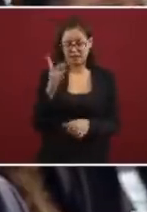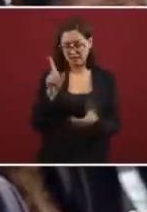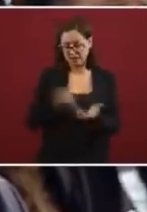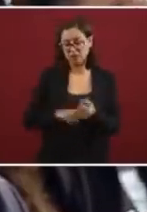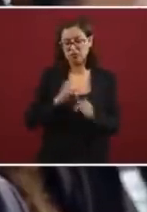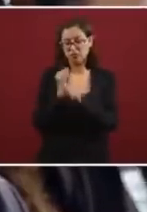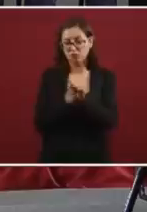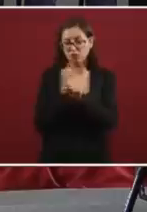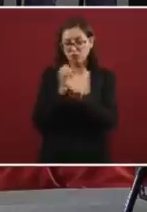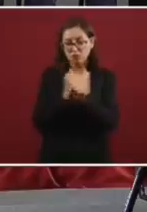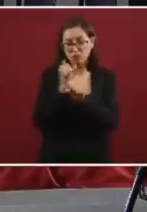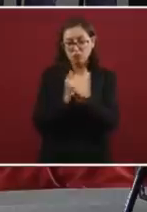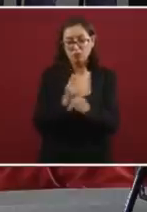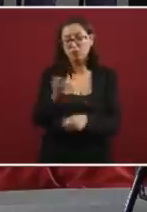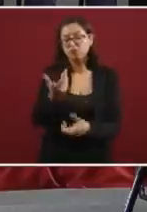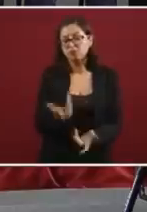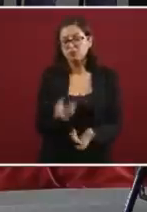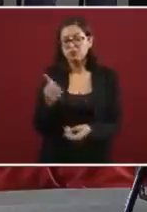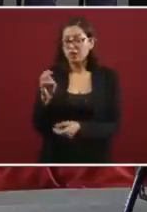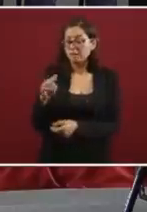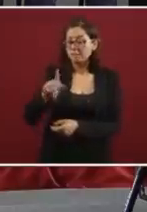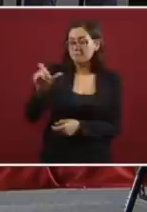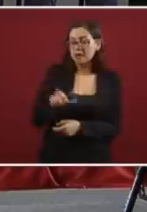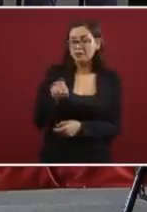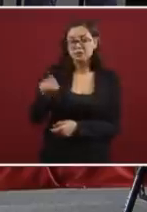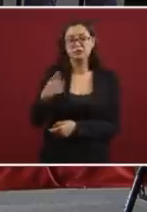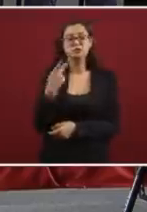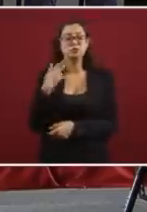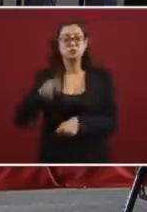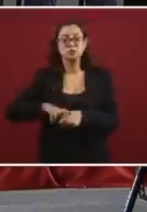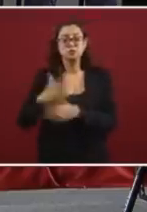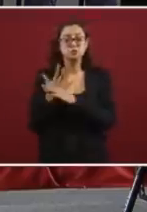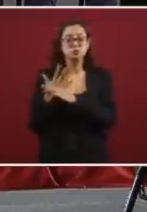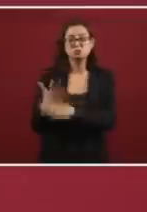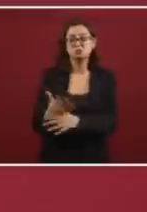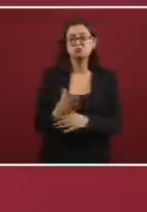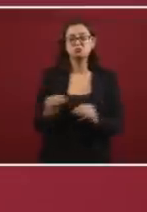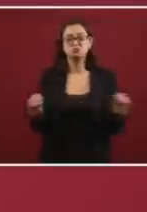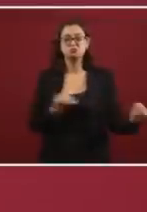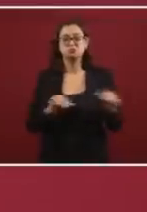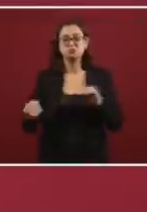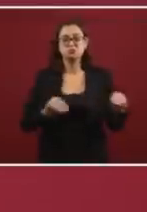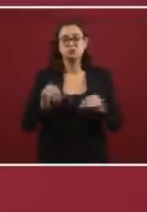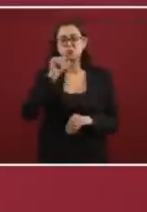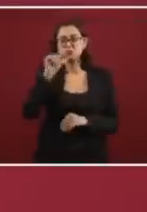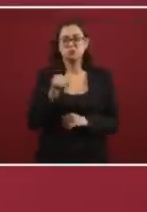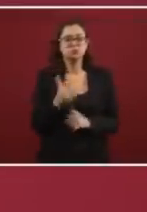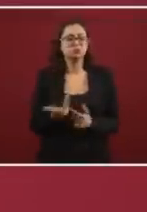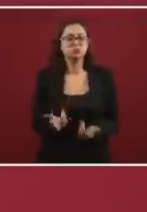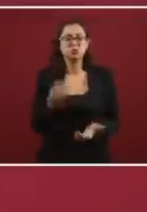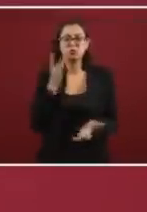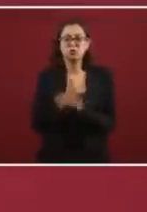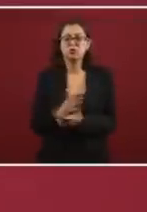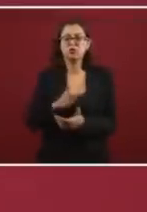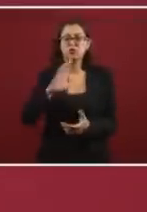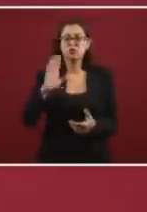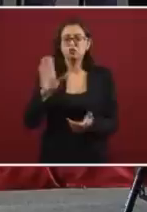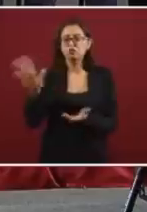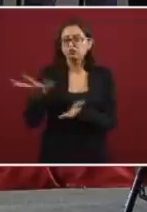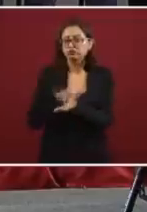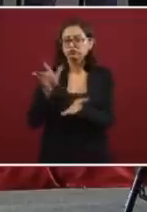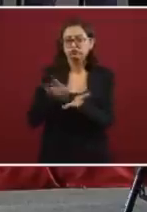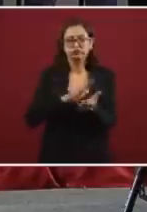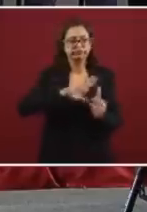nos dicen fuentes de pemex y la procuraduría que hasta ahora no ha avanzado más allá de la parte de integración que fue lo que